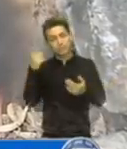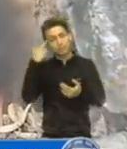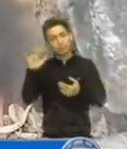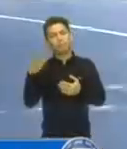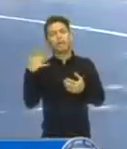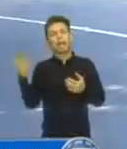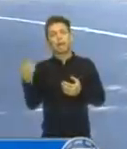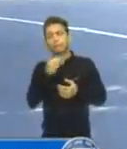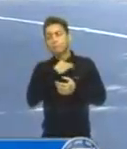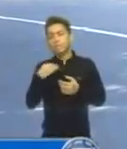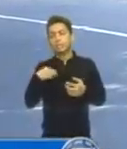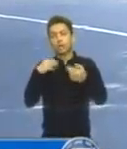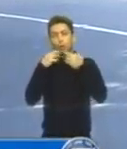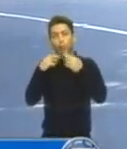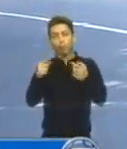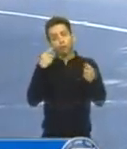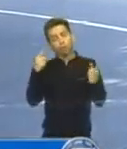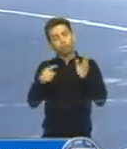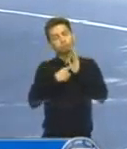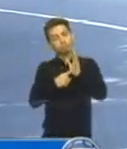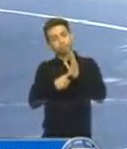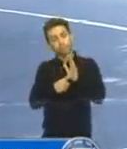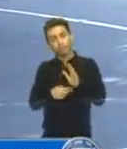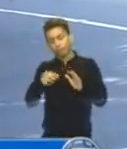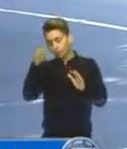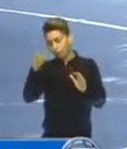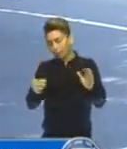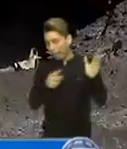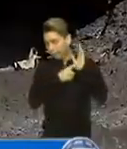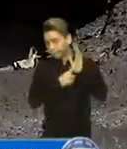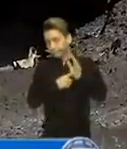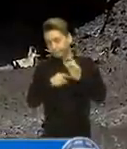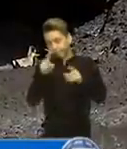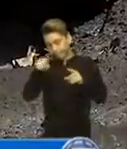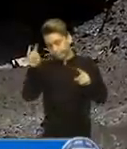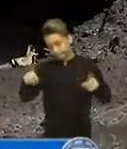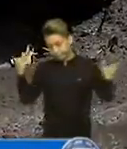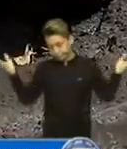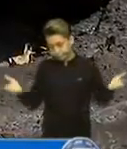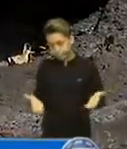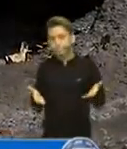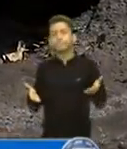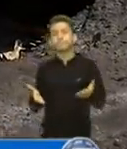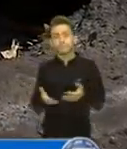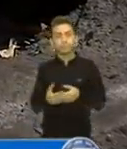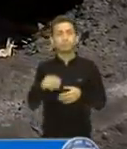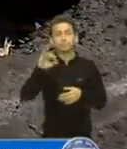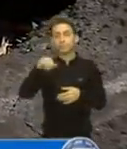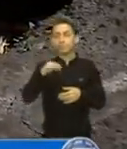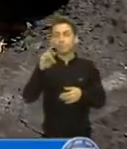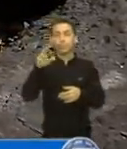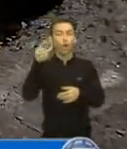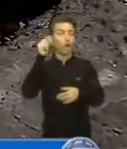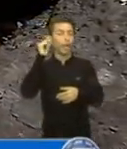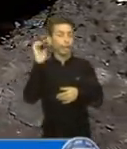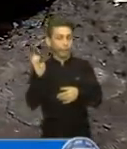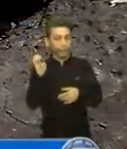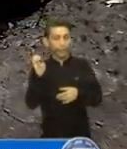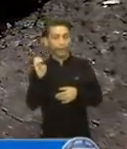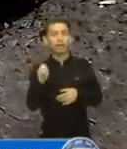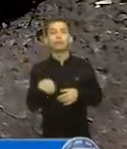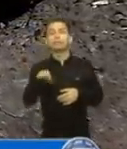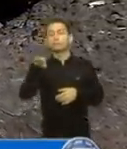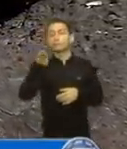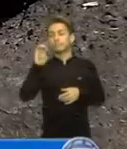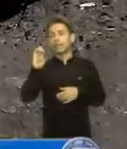Público presentará la acusación formal y pedirá la apertura a juicio en contra de Jorge Rafael Cea Mejía, esposo de Luz